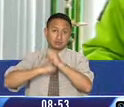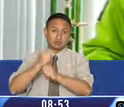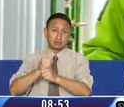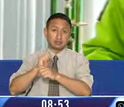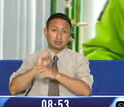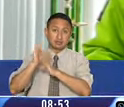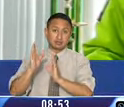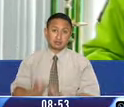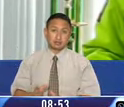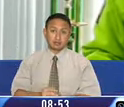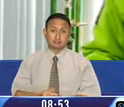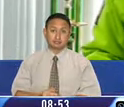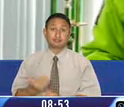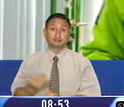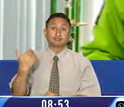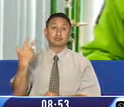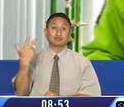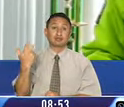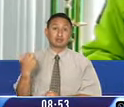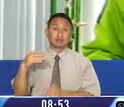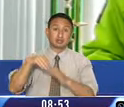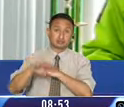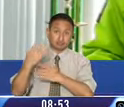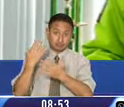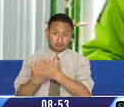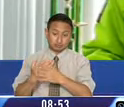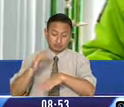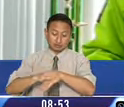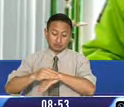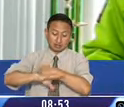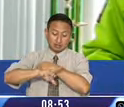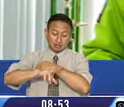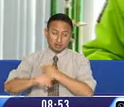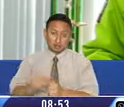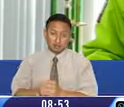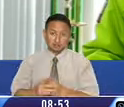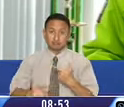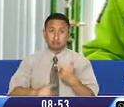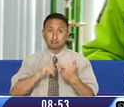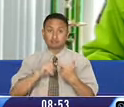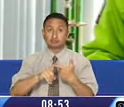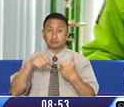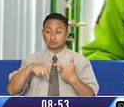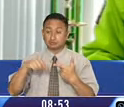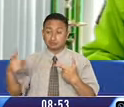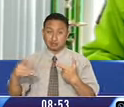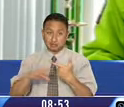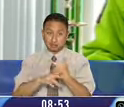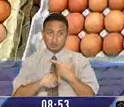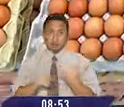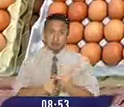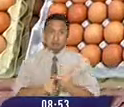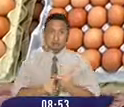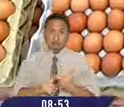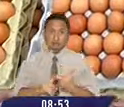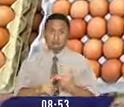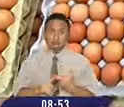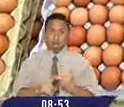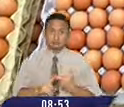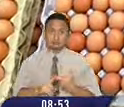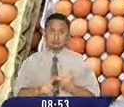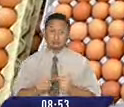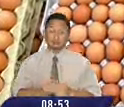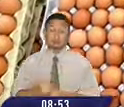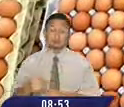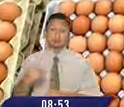ecuatoriana, registra 13 detenciones por robo, uno por sustracción de cosas asimilada a robo. Los sospechosos no